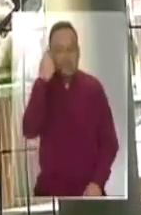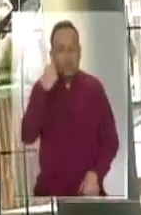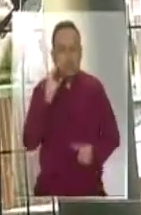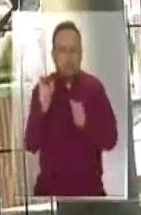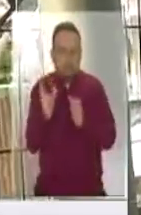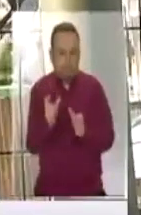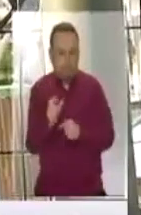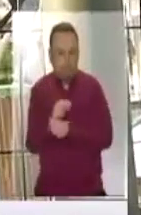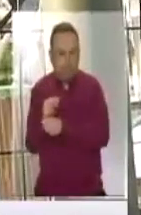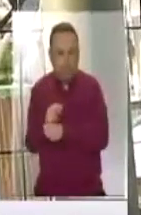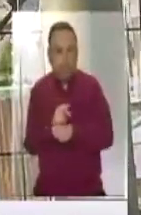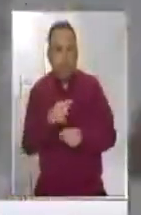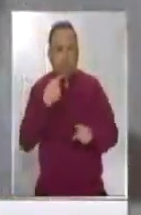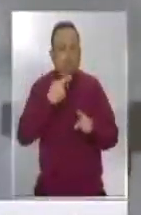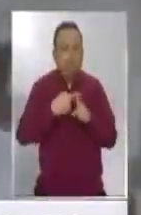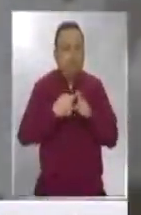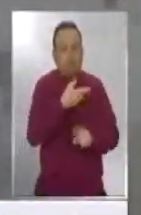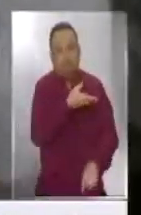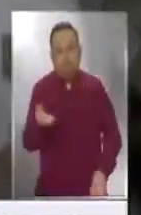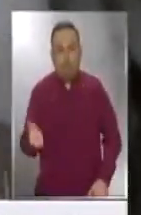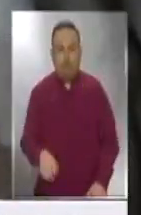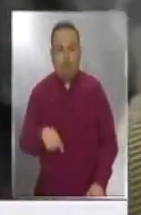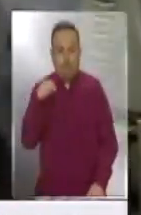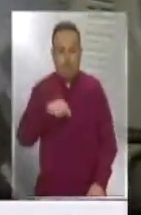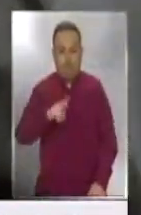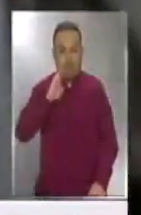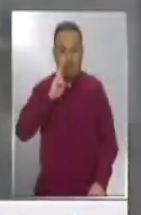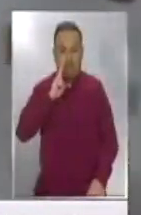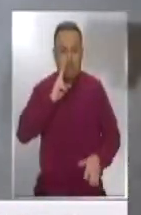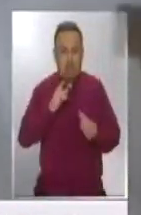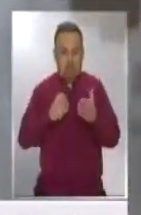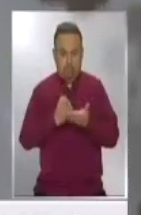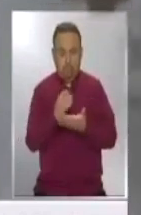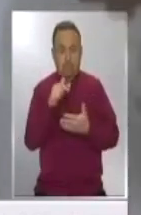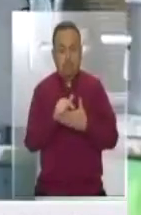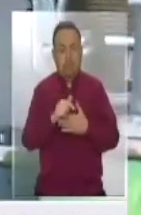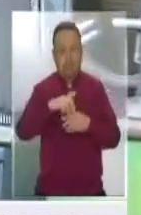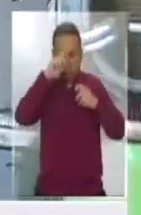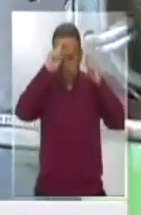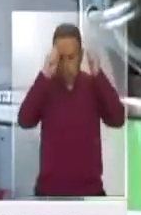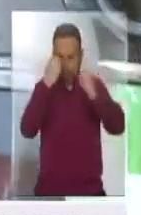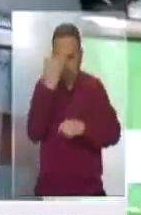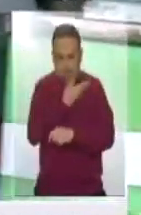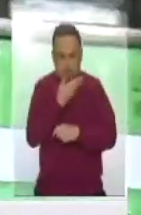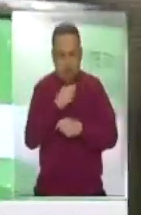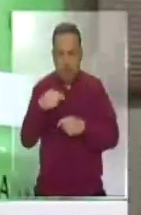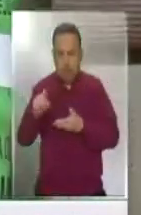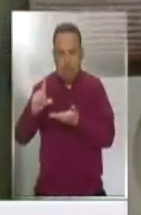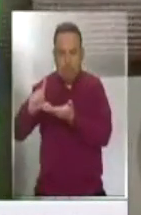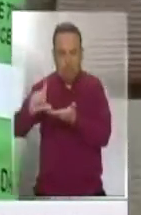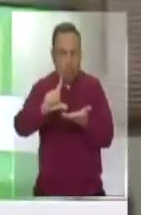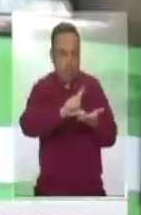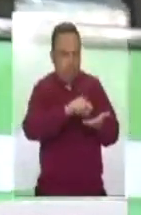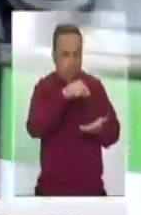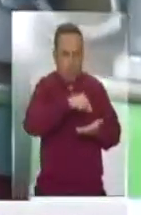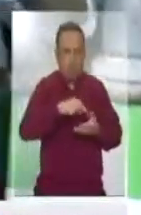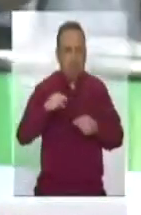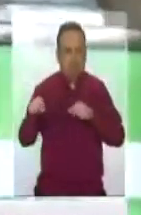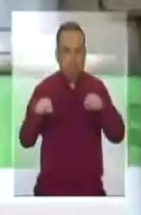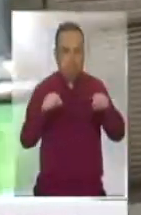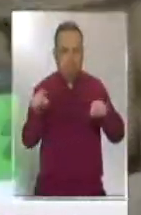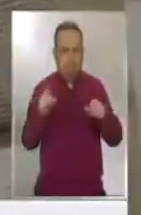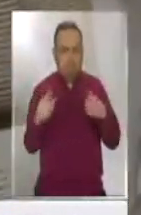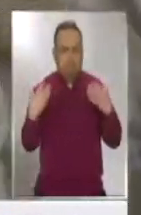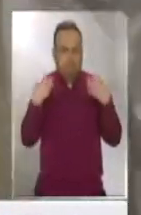va en beneficio de todos. A partir de este viernes, los boina negras estarán distribuidos en distintos puntos de la capital. Sus tareas se